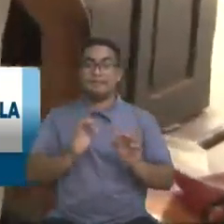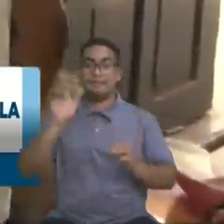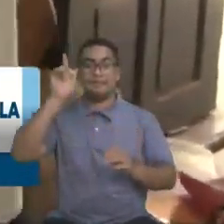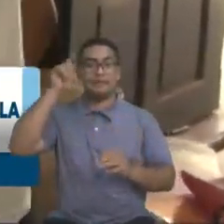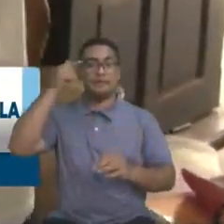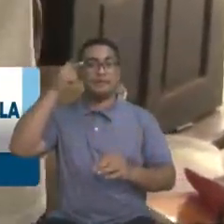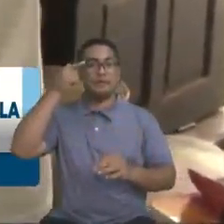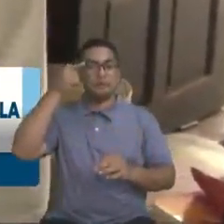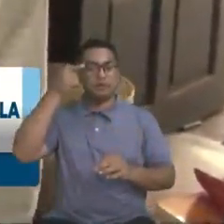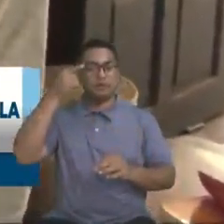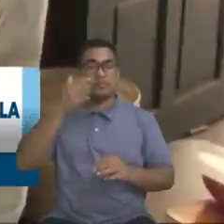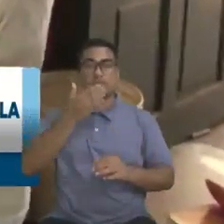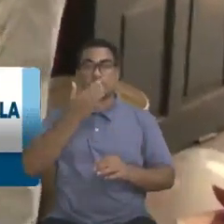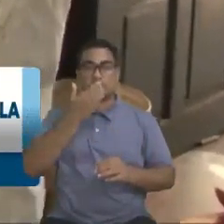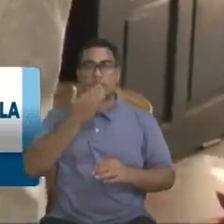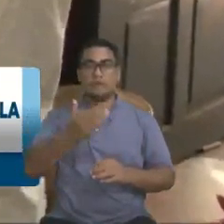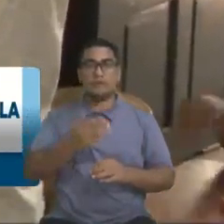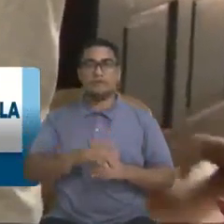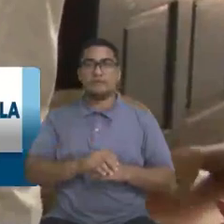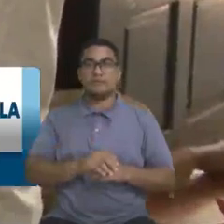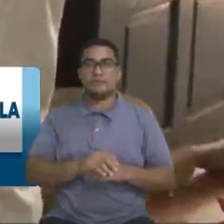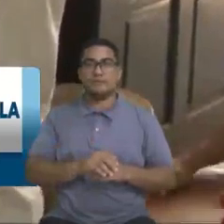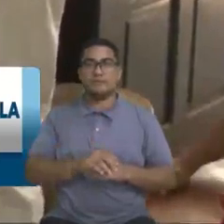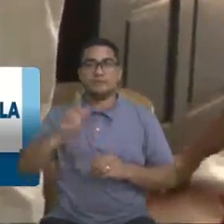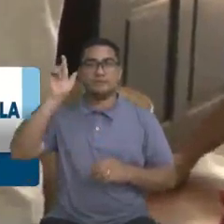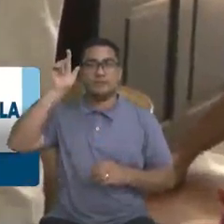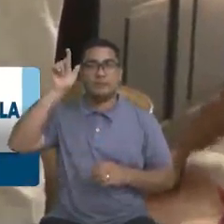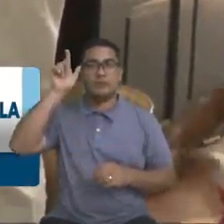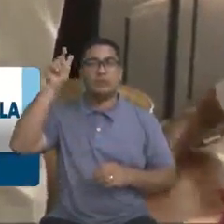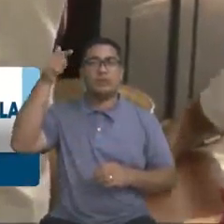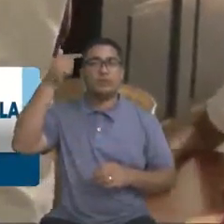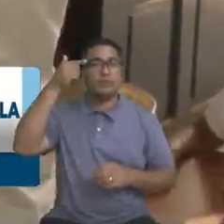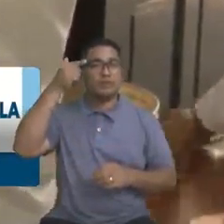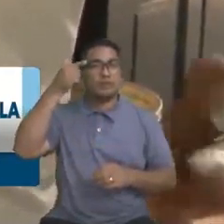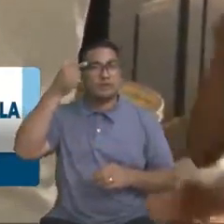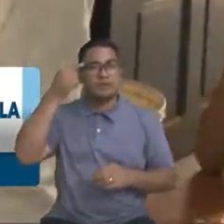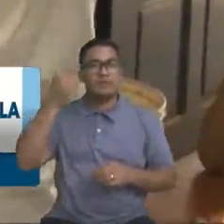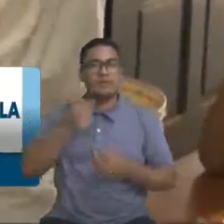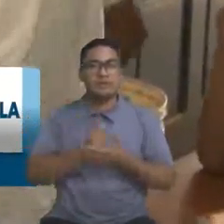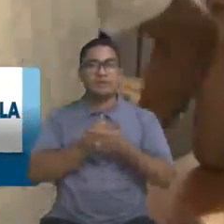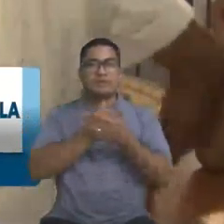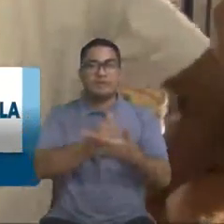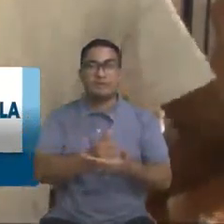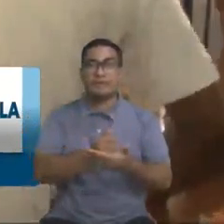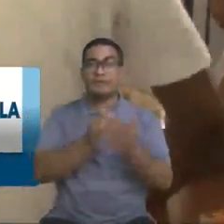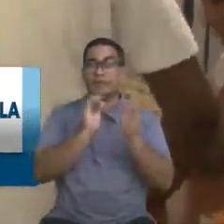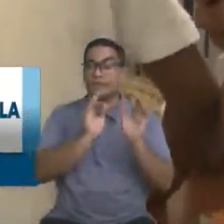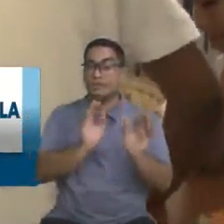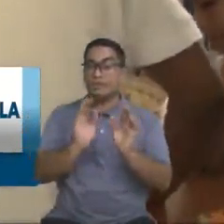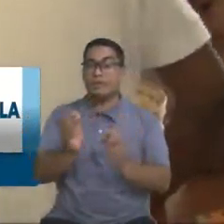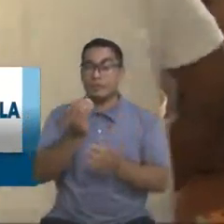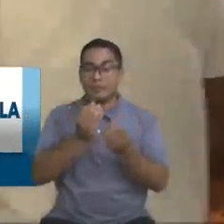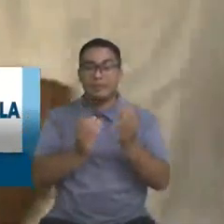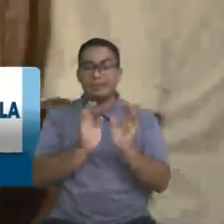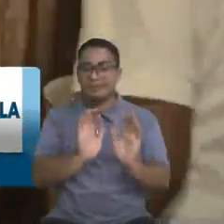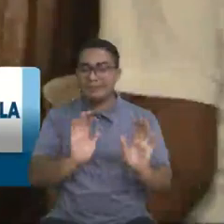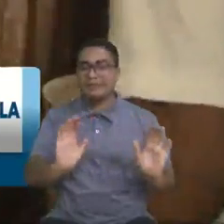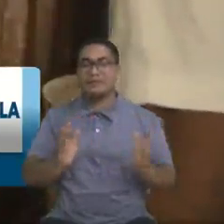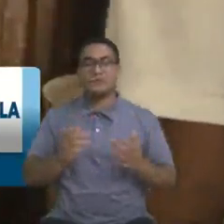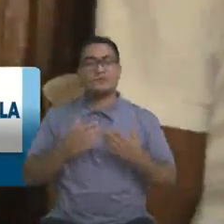¿verdad? Esto viene a impactar, viene a haber un buen estado nutricional por las